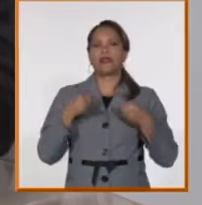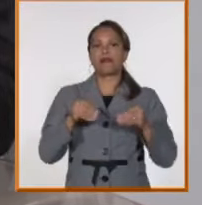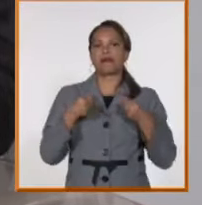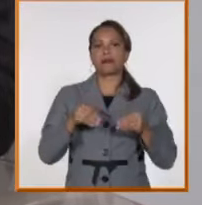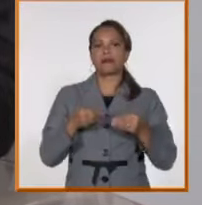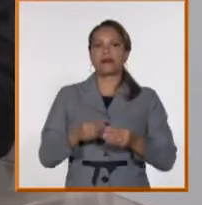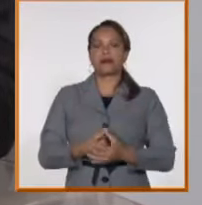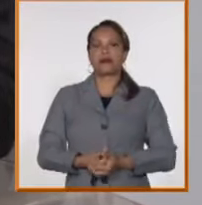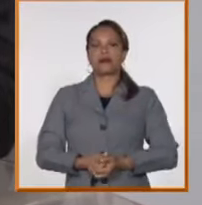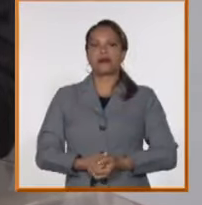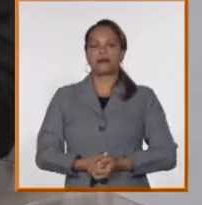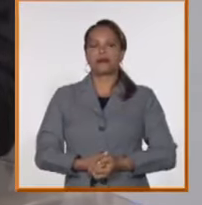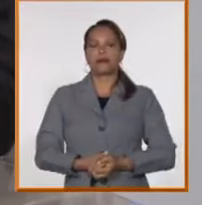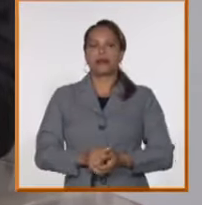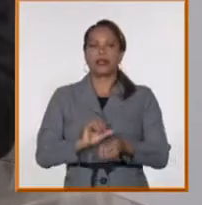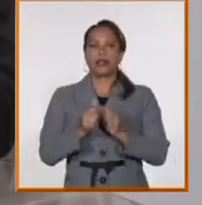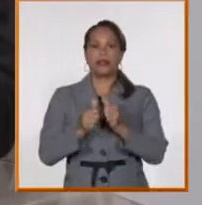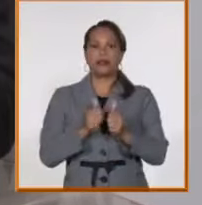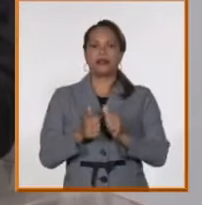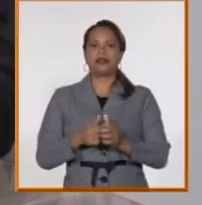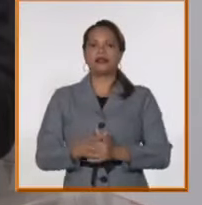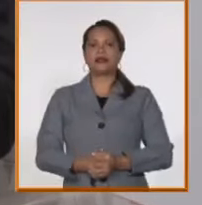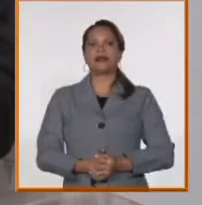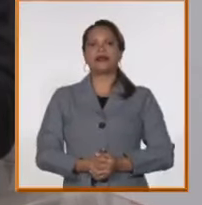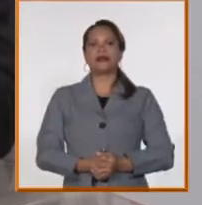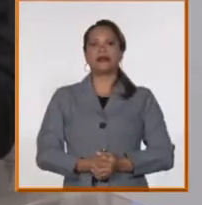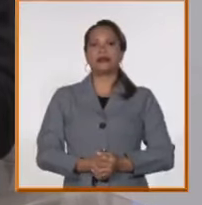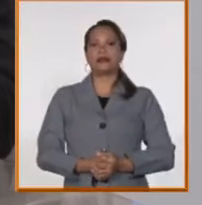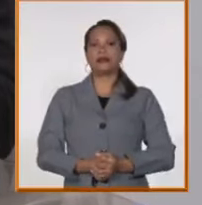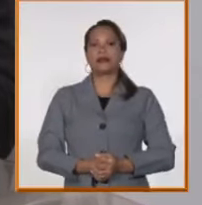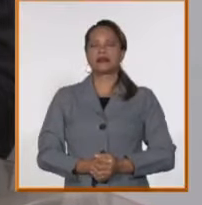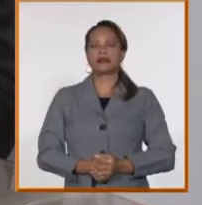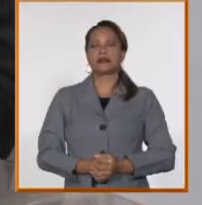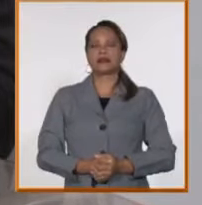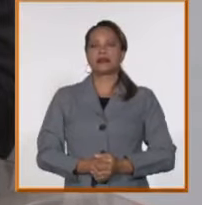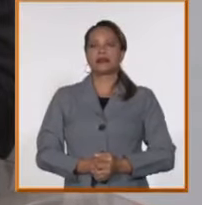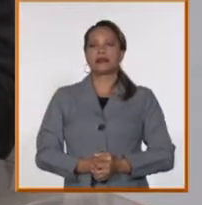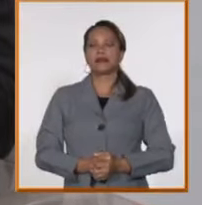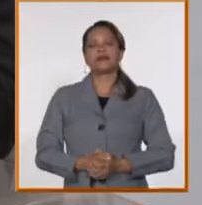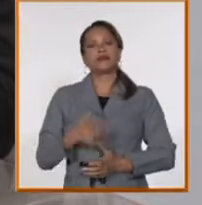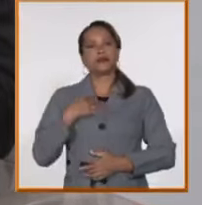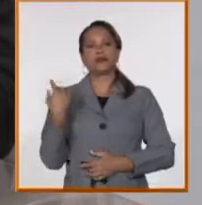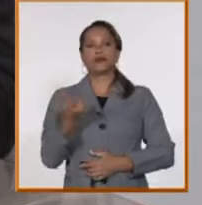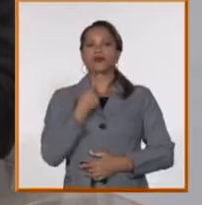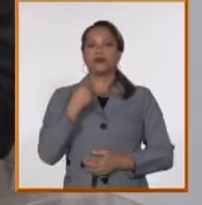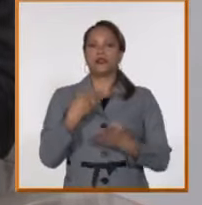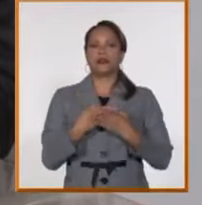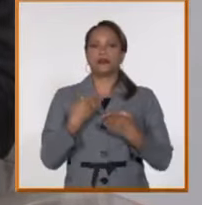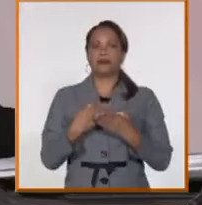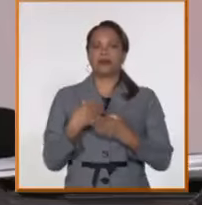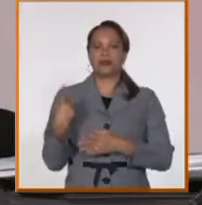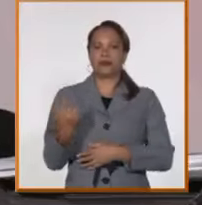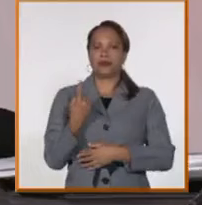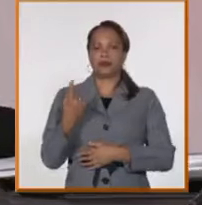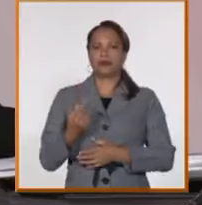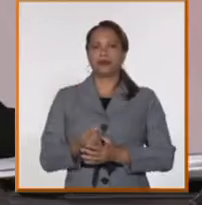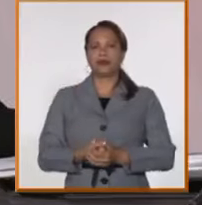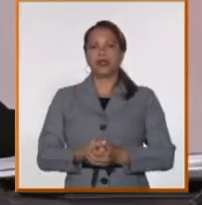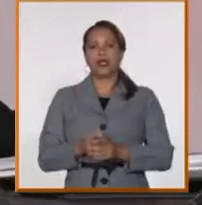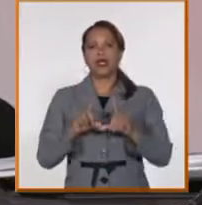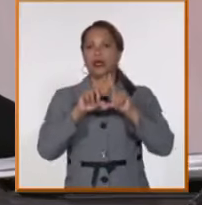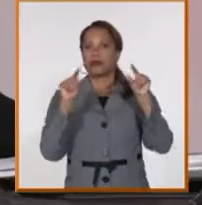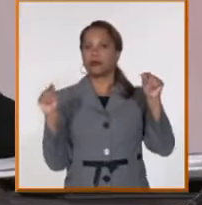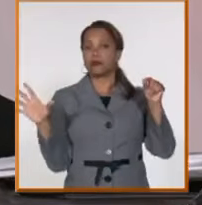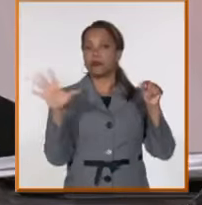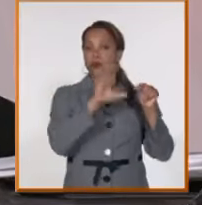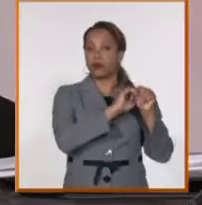artículos deportiva Esa es la composición que tenemos actualmente de nuestras empresas tien empresas en to en todo el país tenemos